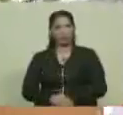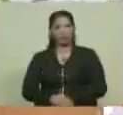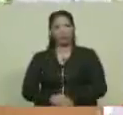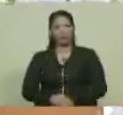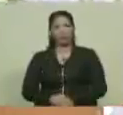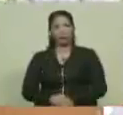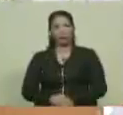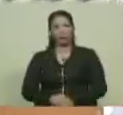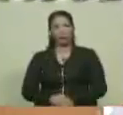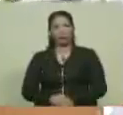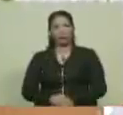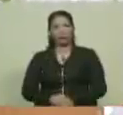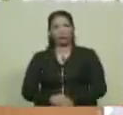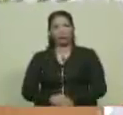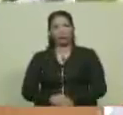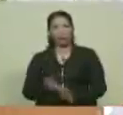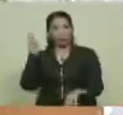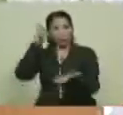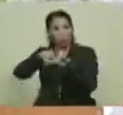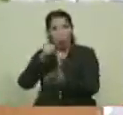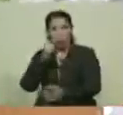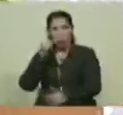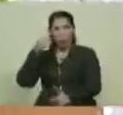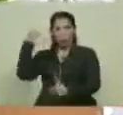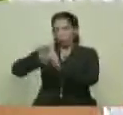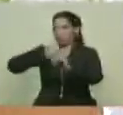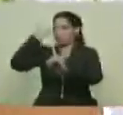Jacinto Lara fue a combatir hasta Perú.